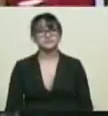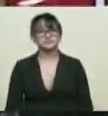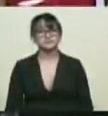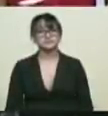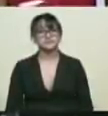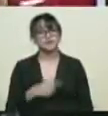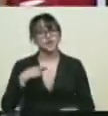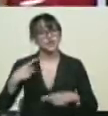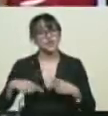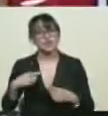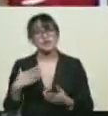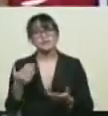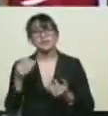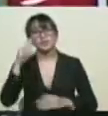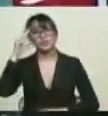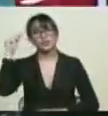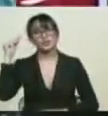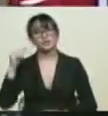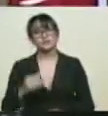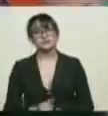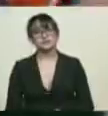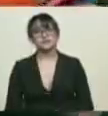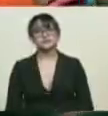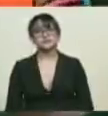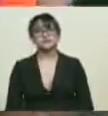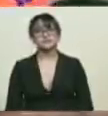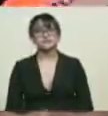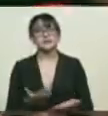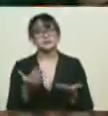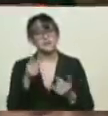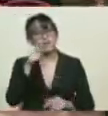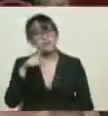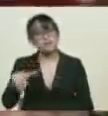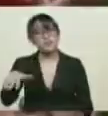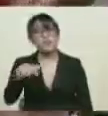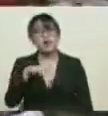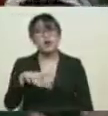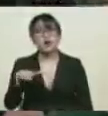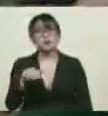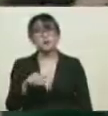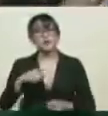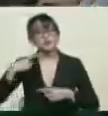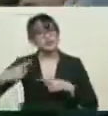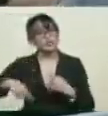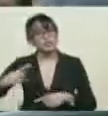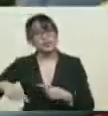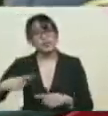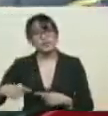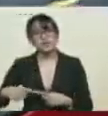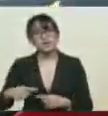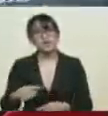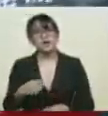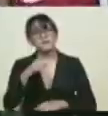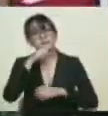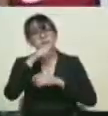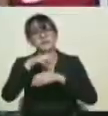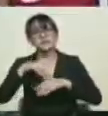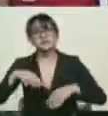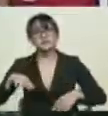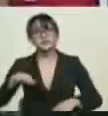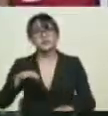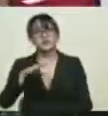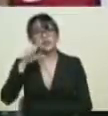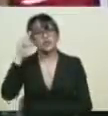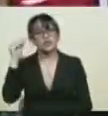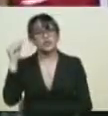todos los días, y le pido al pueblo que le pida a Dios todos los días las bendiciones de nuestro